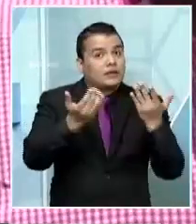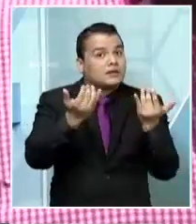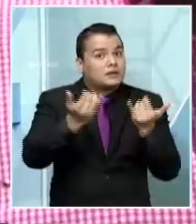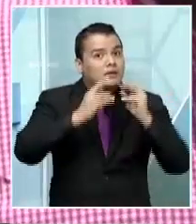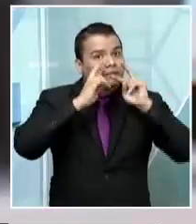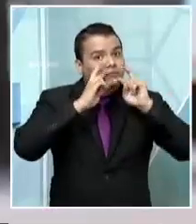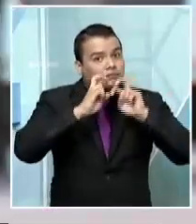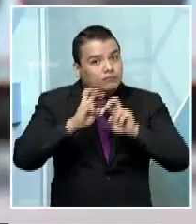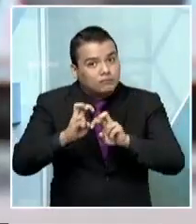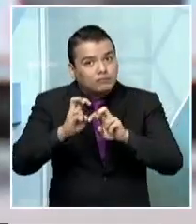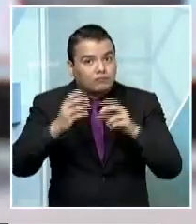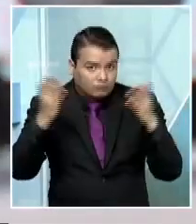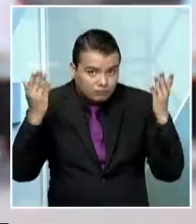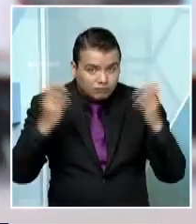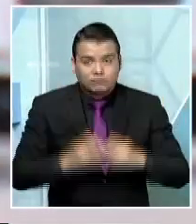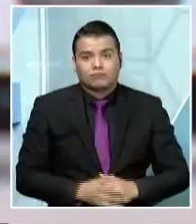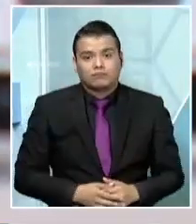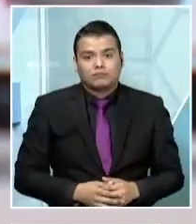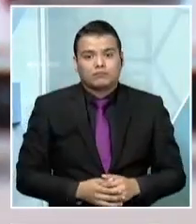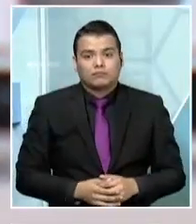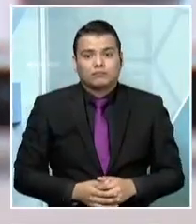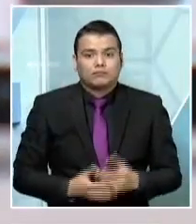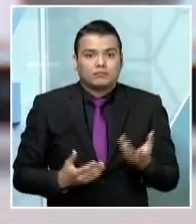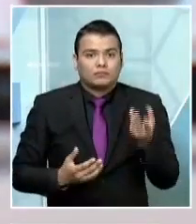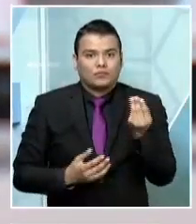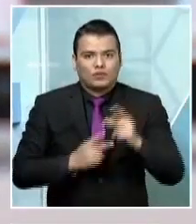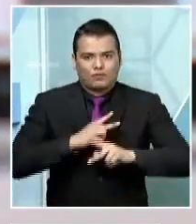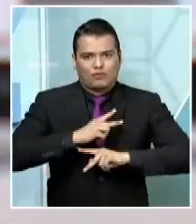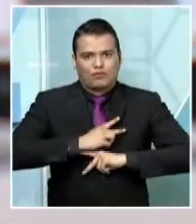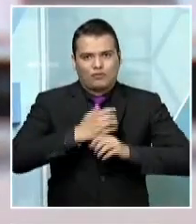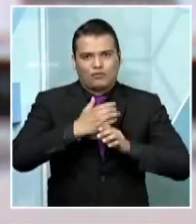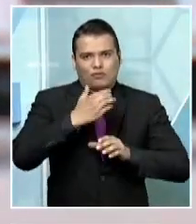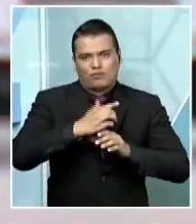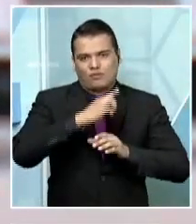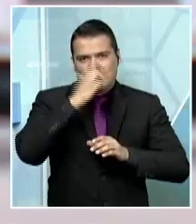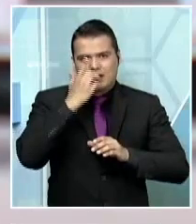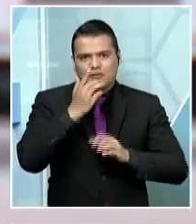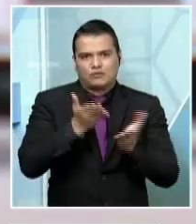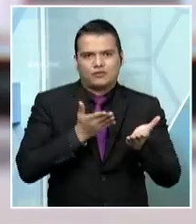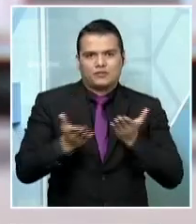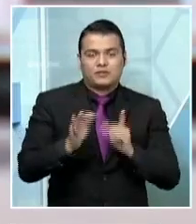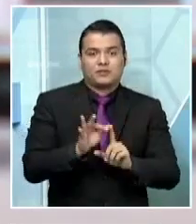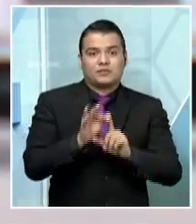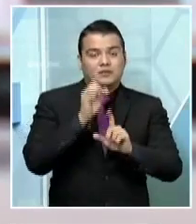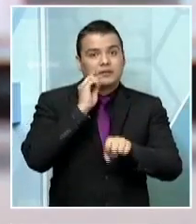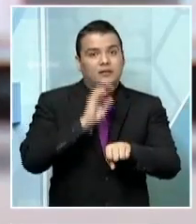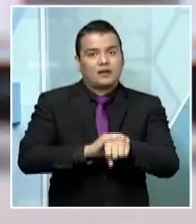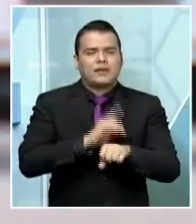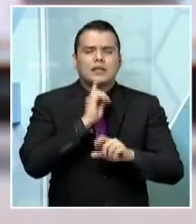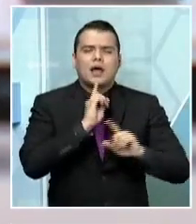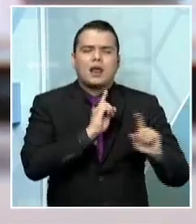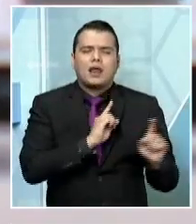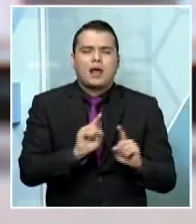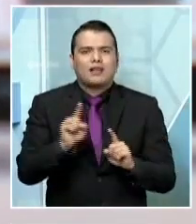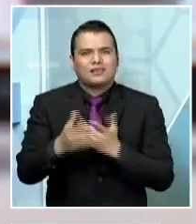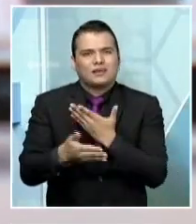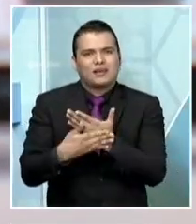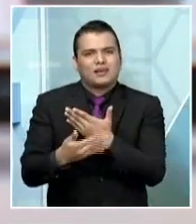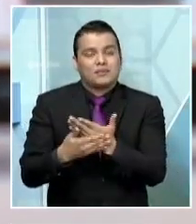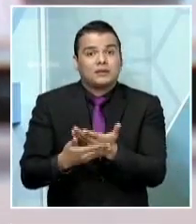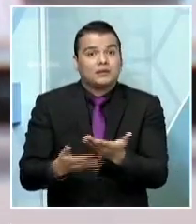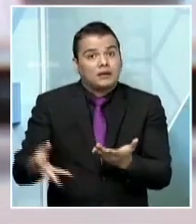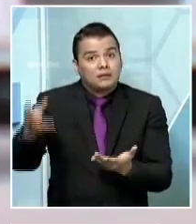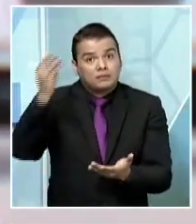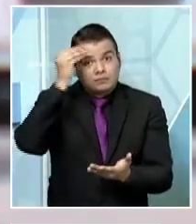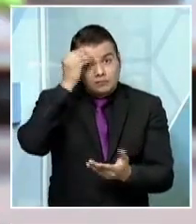lo respectivo. Pues mire, lo que están pidiendo los propietarios de transporte de servicio especial es que las palabras que acaba de decir el subsecretario